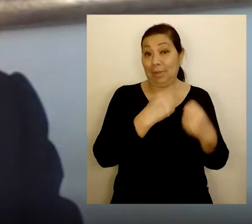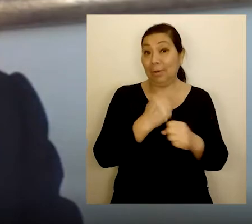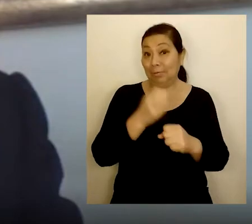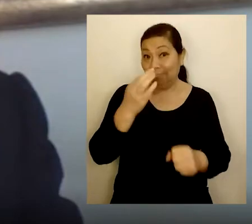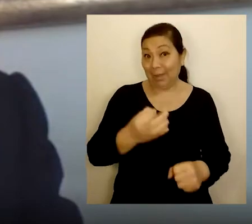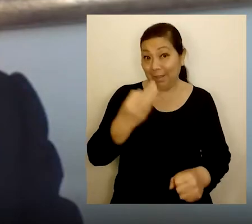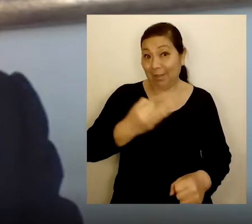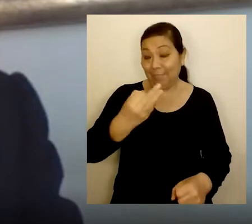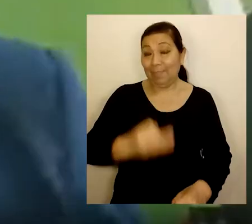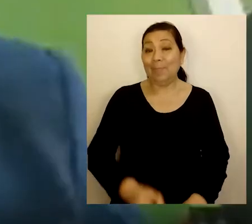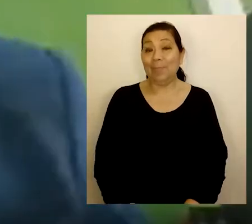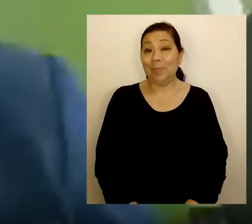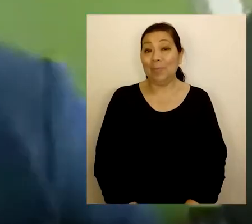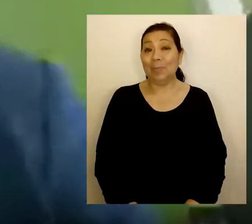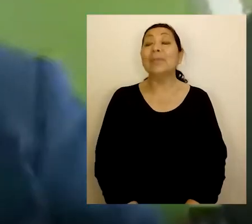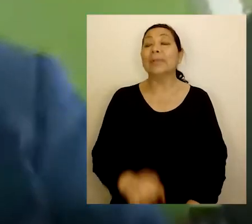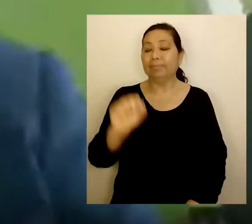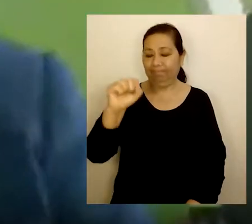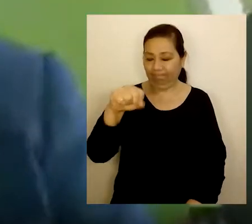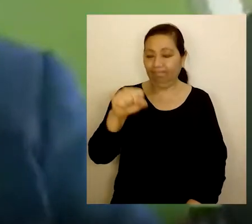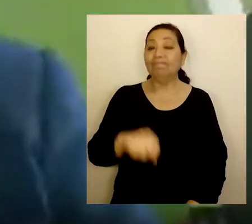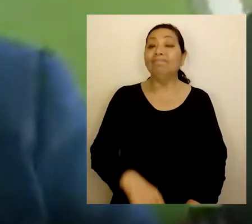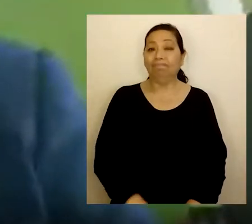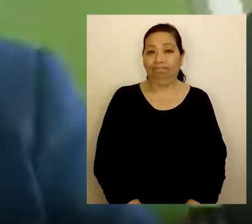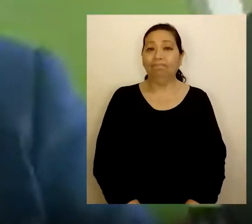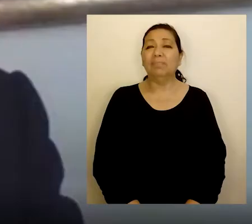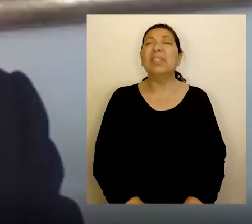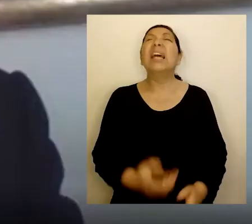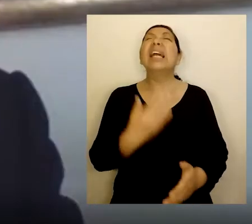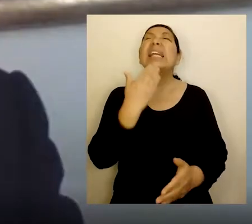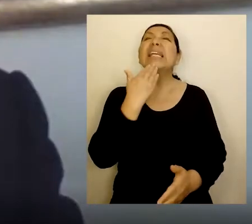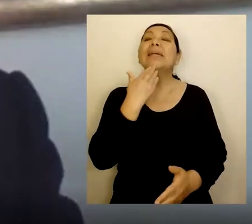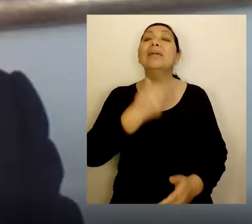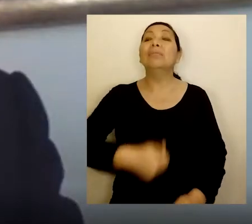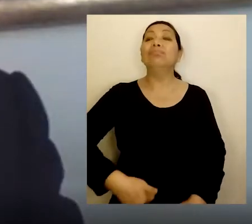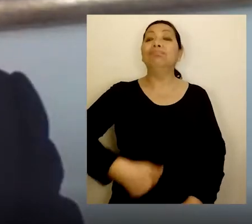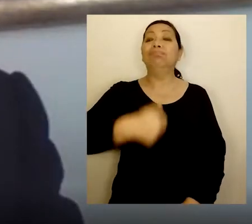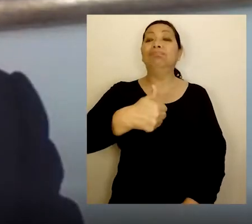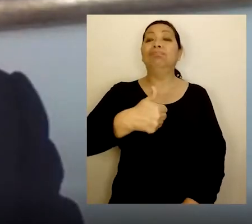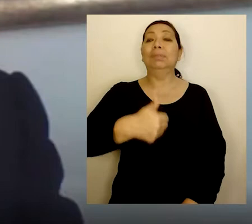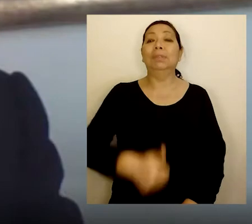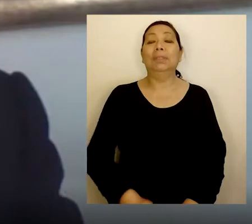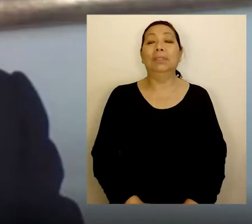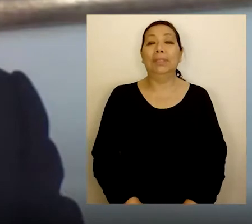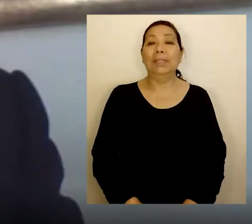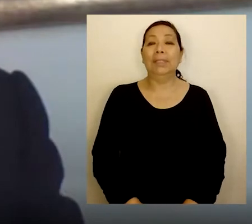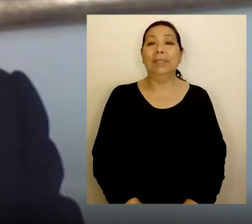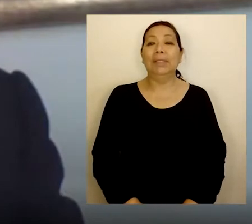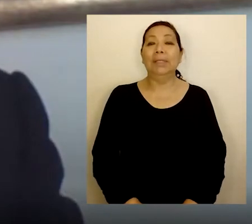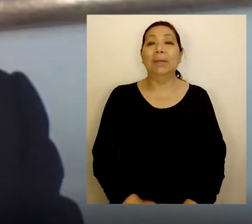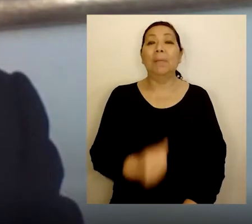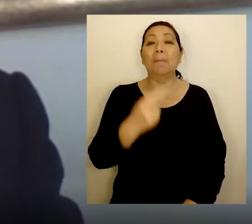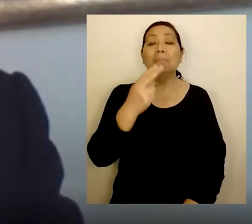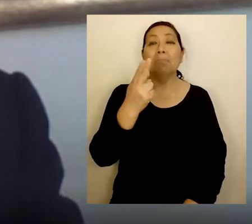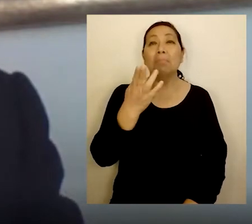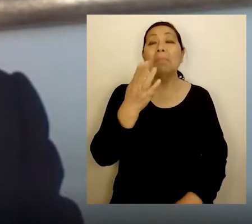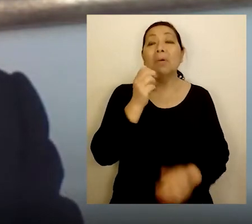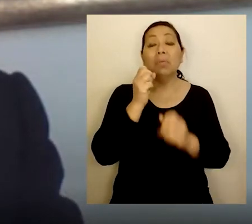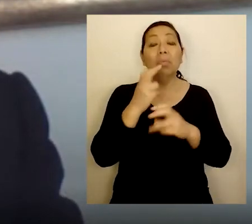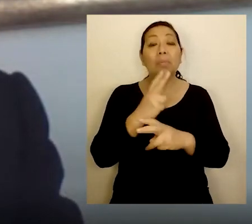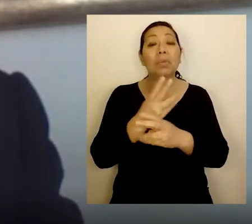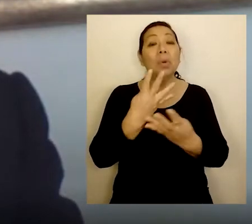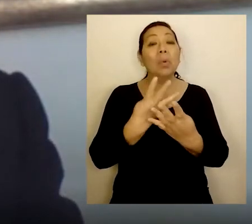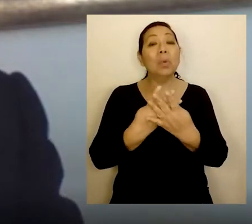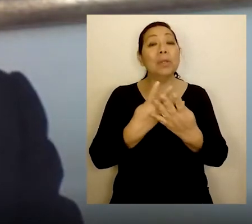cierto? Sí, doctor. ¿Quién es el titular de la petición de